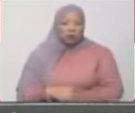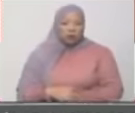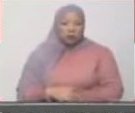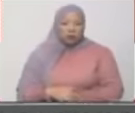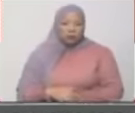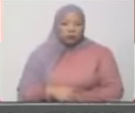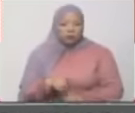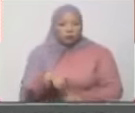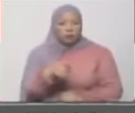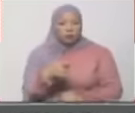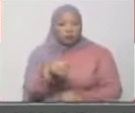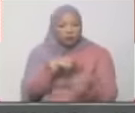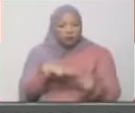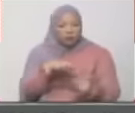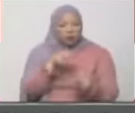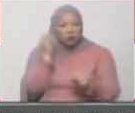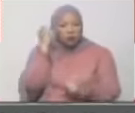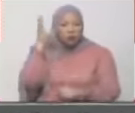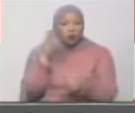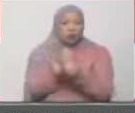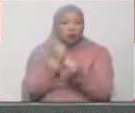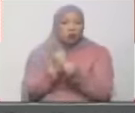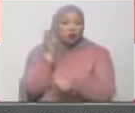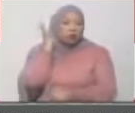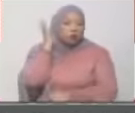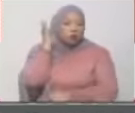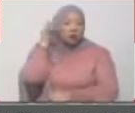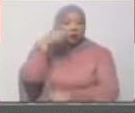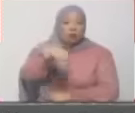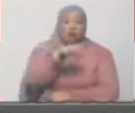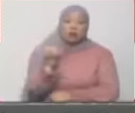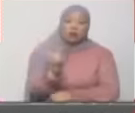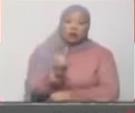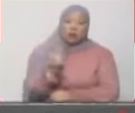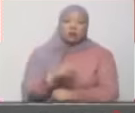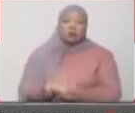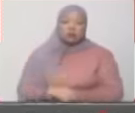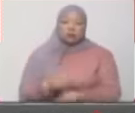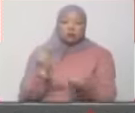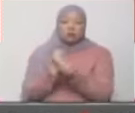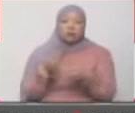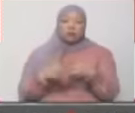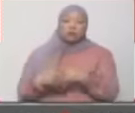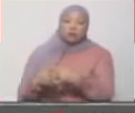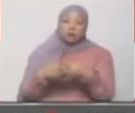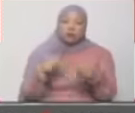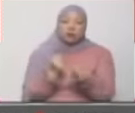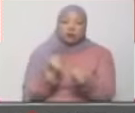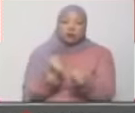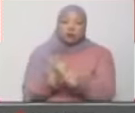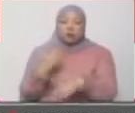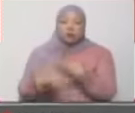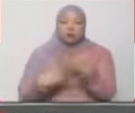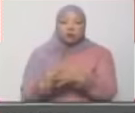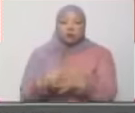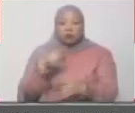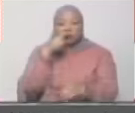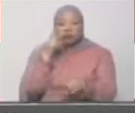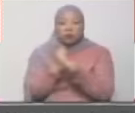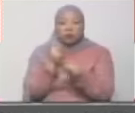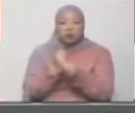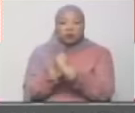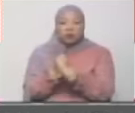Es que subestiman la capacidad y la conciencia del pueblo de Venezuela. Imperio norteamericano, agarramos a tus mercenarios con